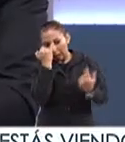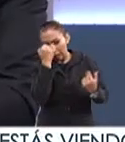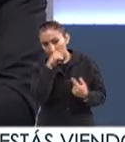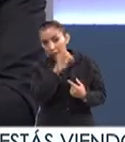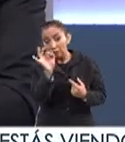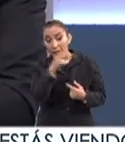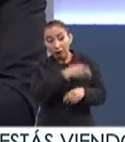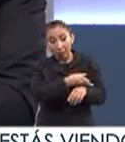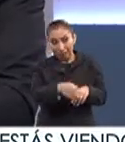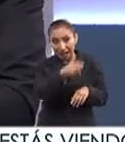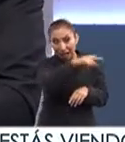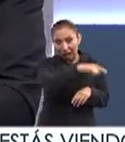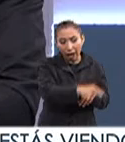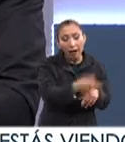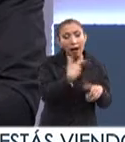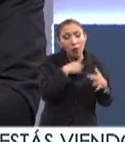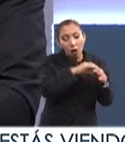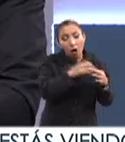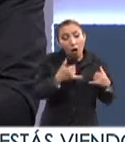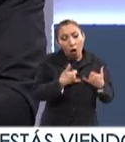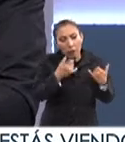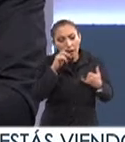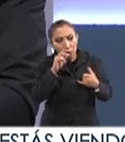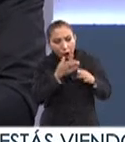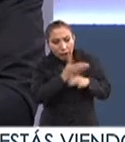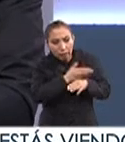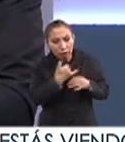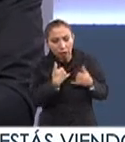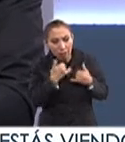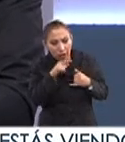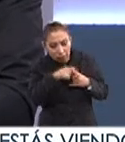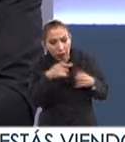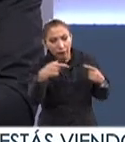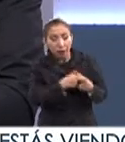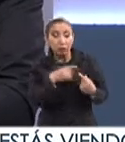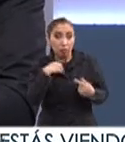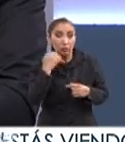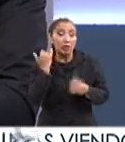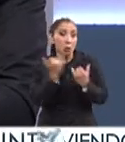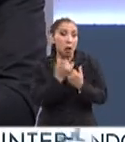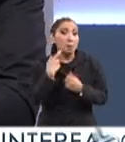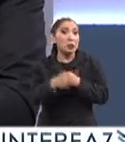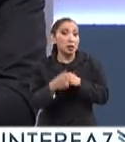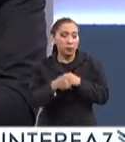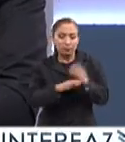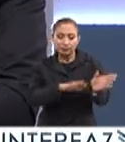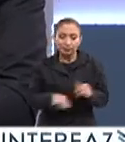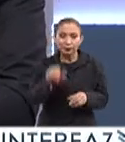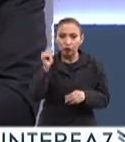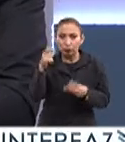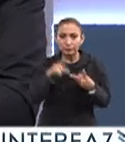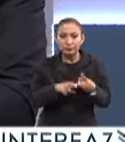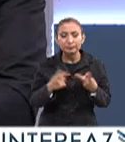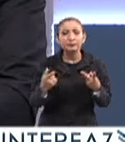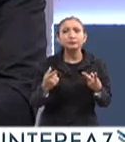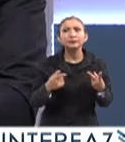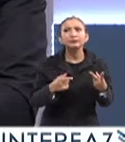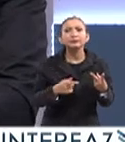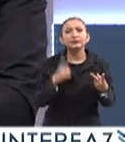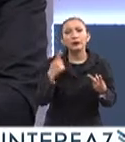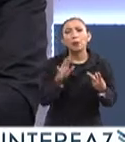mente de que si mis familiares y sobre todo jóvenes padecieron un infarto, yo pudiera estar en más riesgo. Y el otro factor que es el